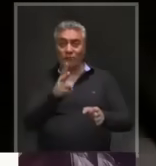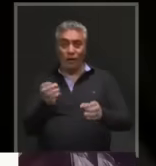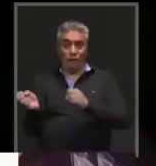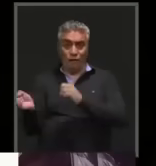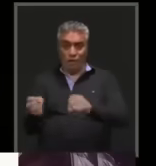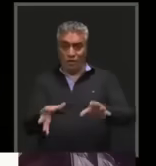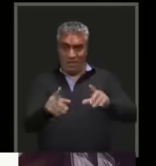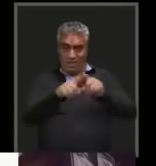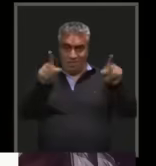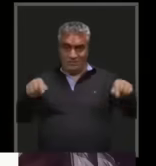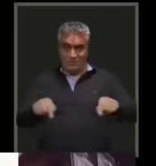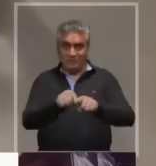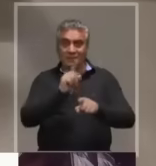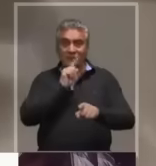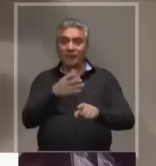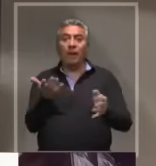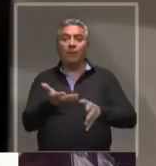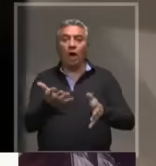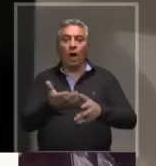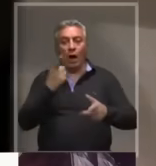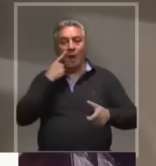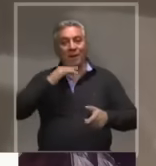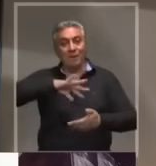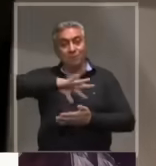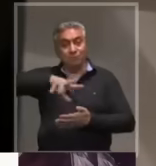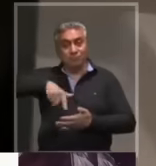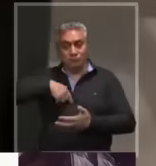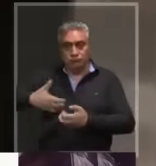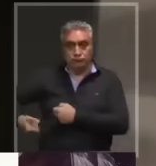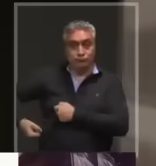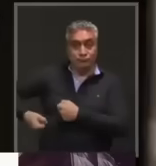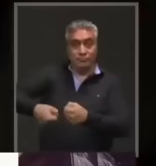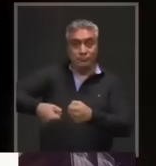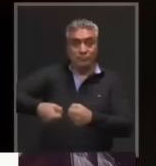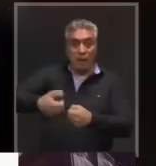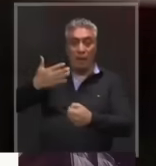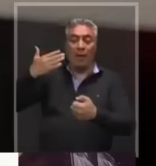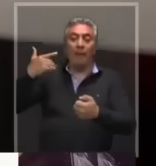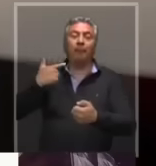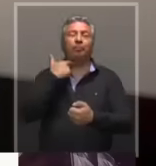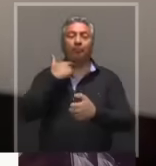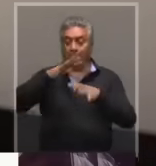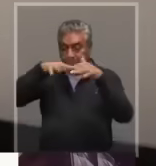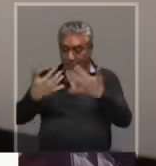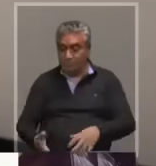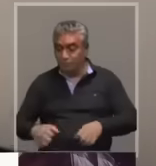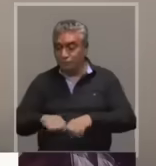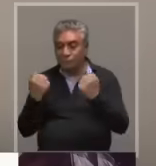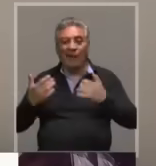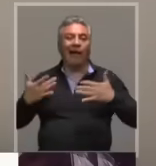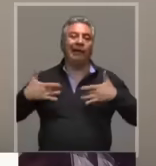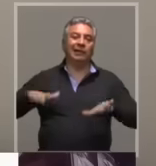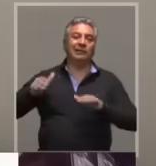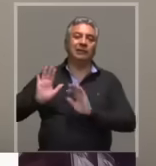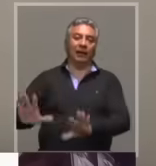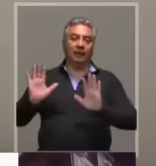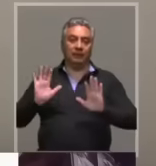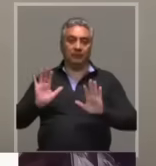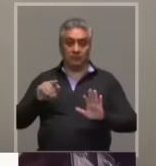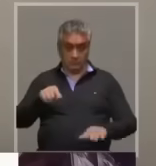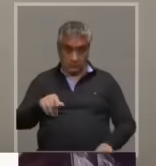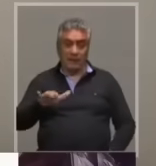mitad del camino. Seguramente no se lo llevaron, fue que se les cayó y lo quebraron. Pero esta